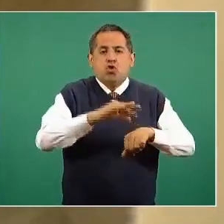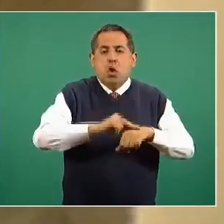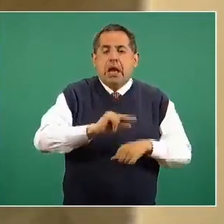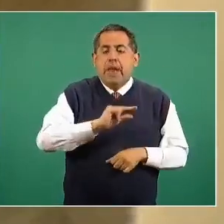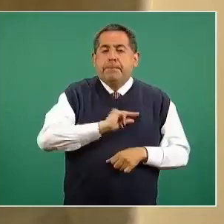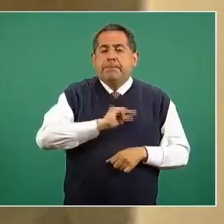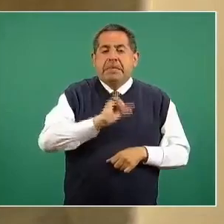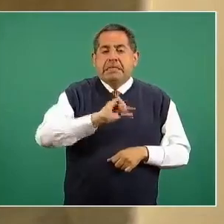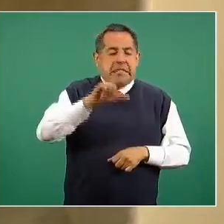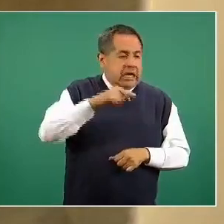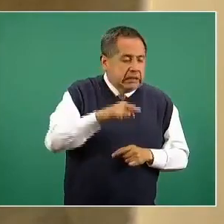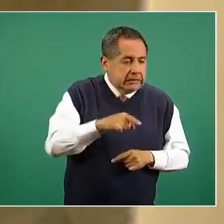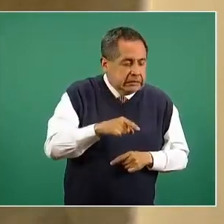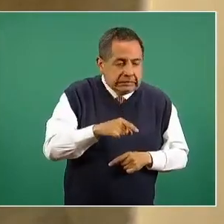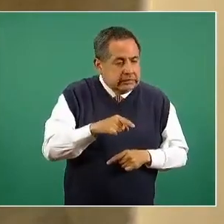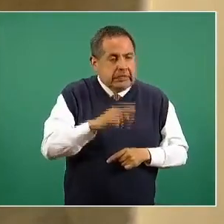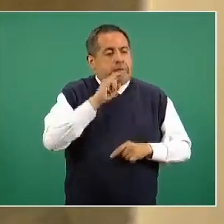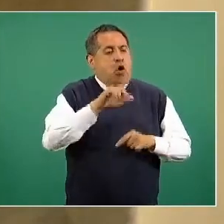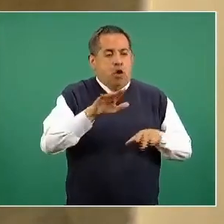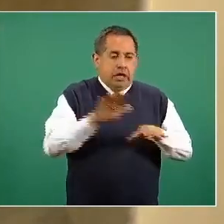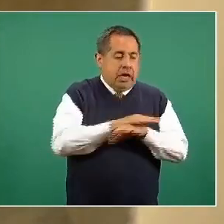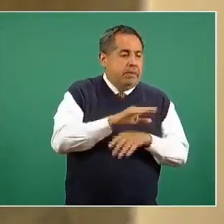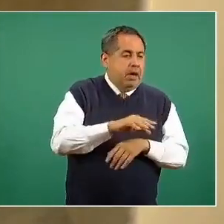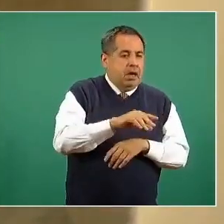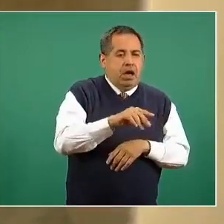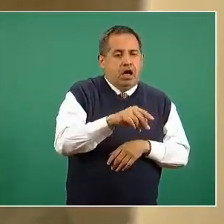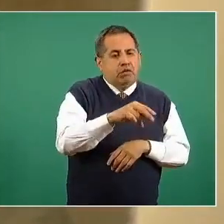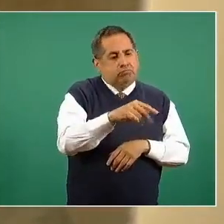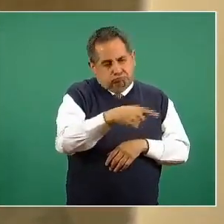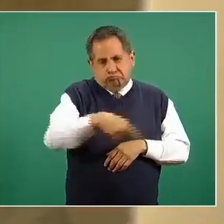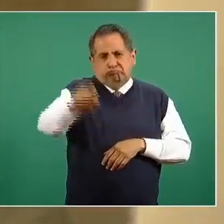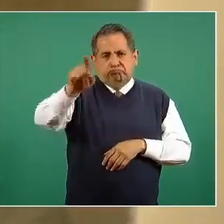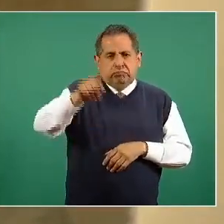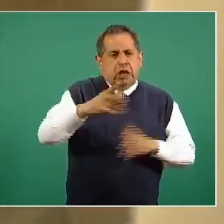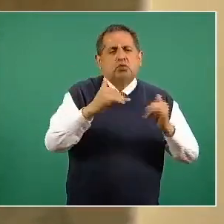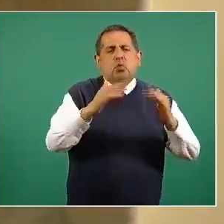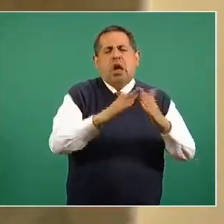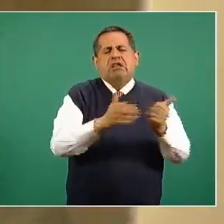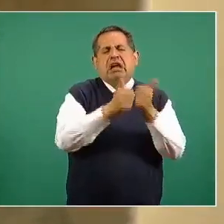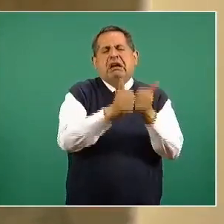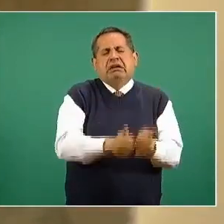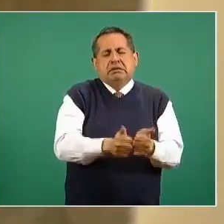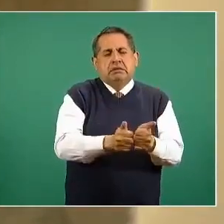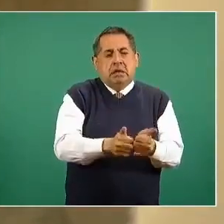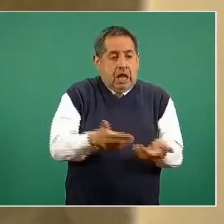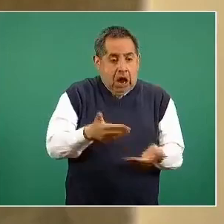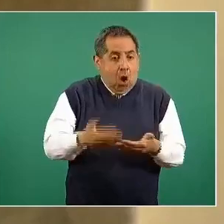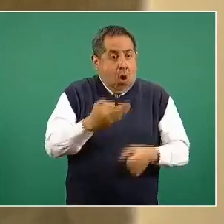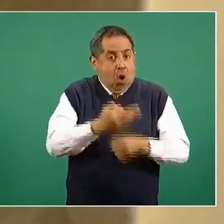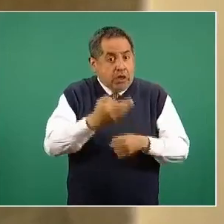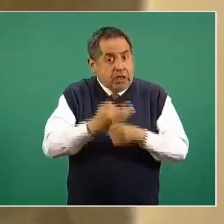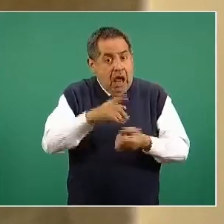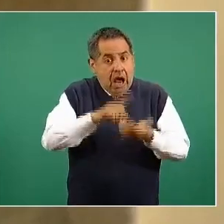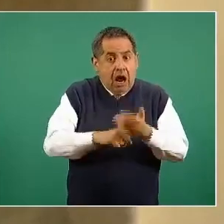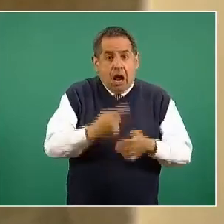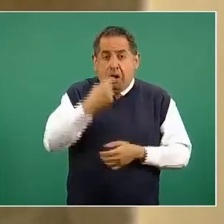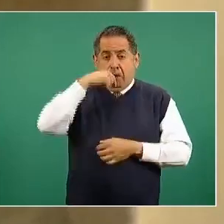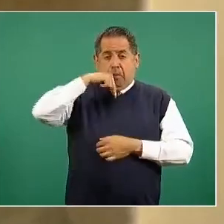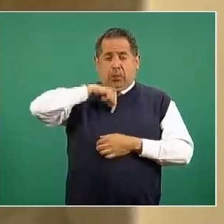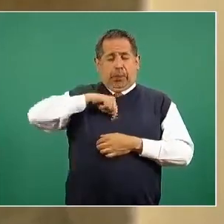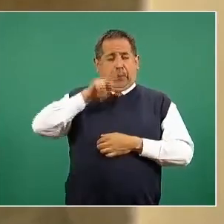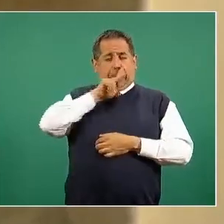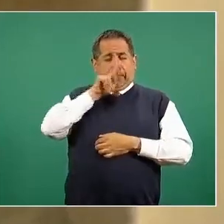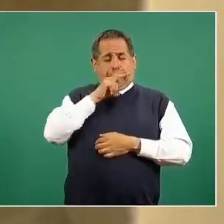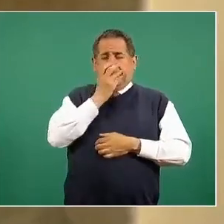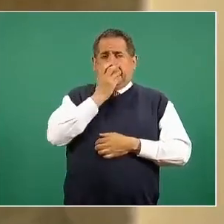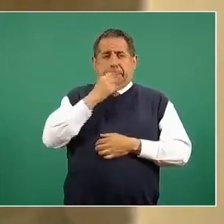lo decidieron mandarlo de manera ambulatoria y tratamiento en su casa y ahorita está intubado. ¿Qué